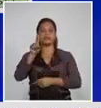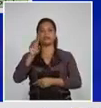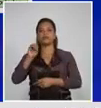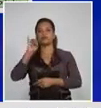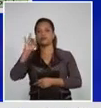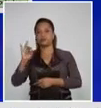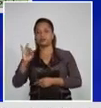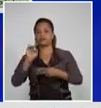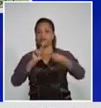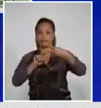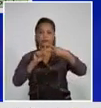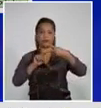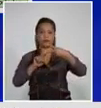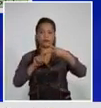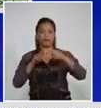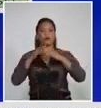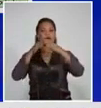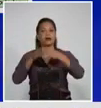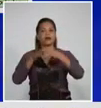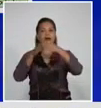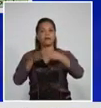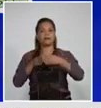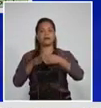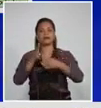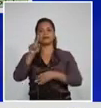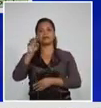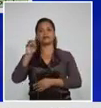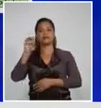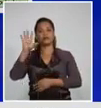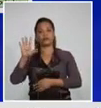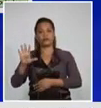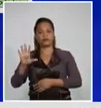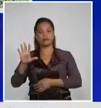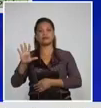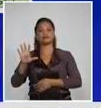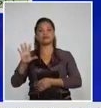lugar. Granma, 105,